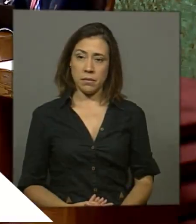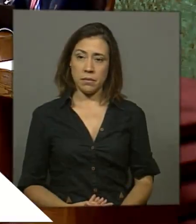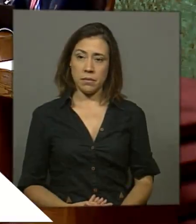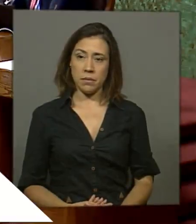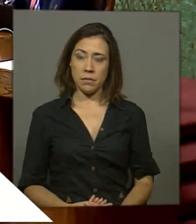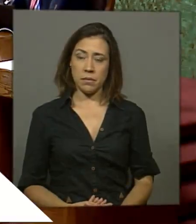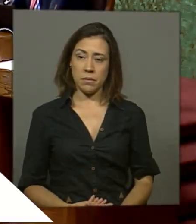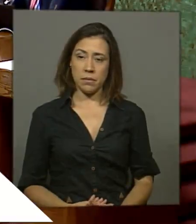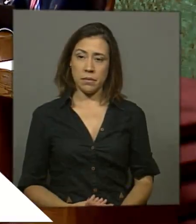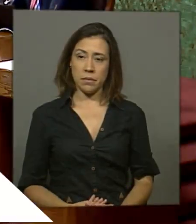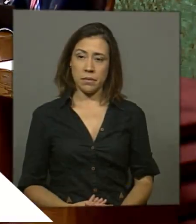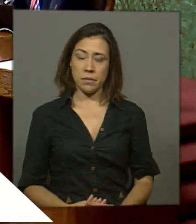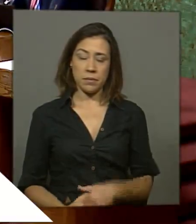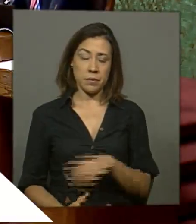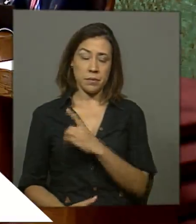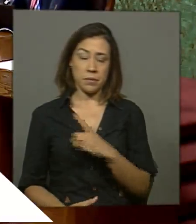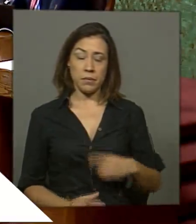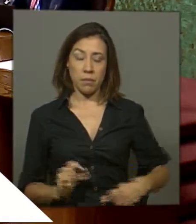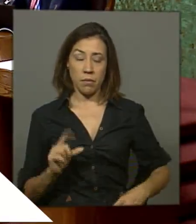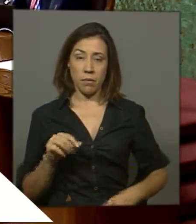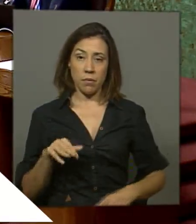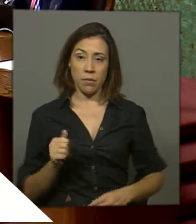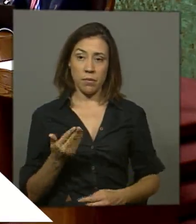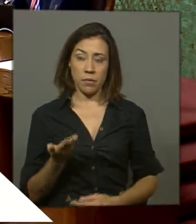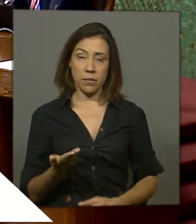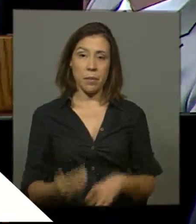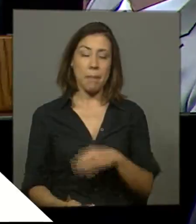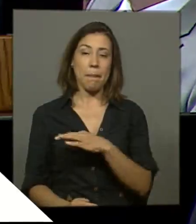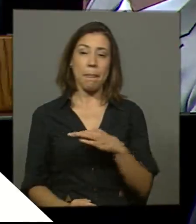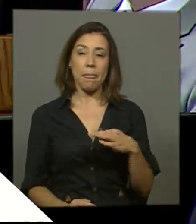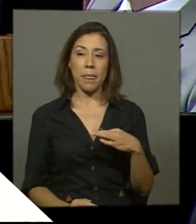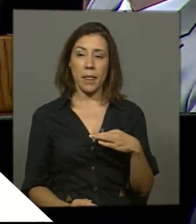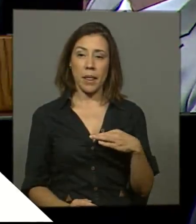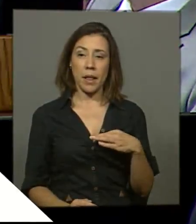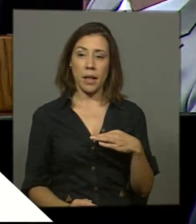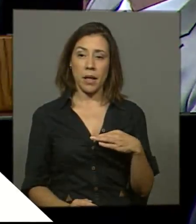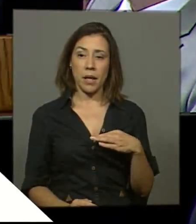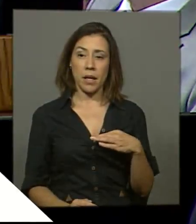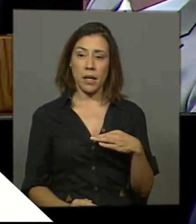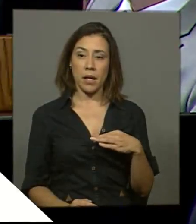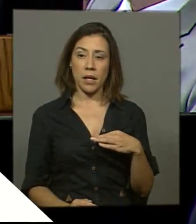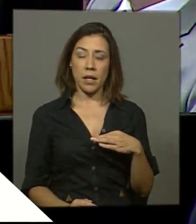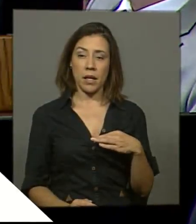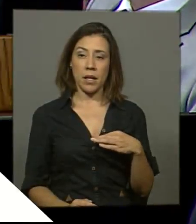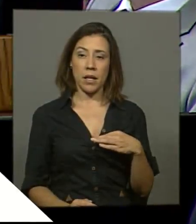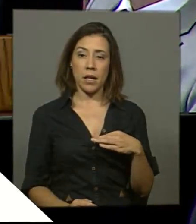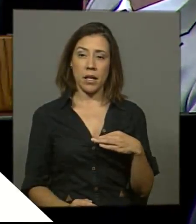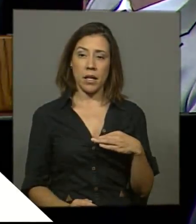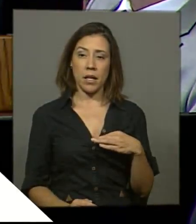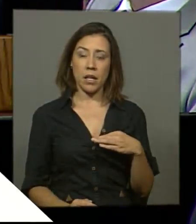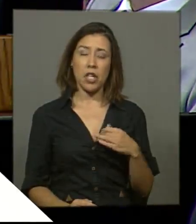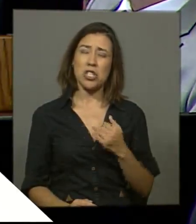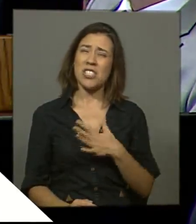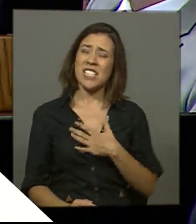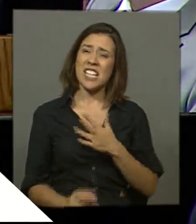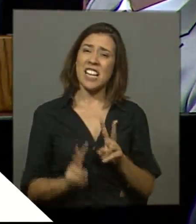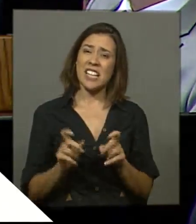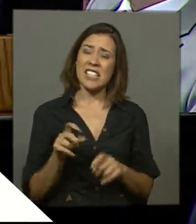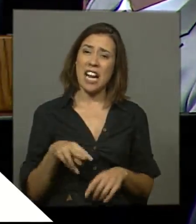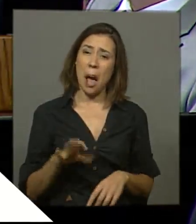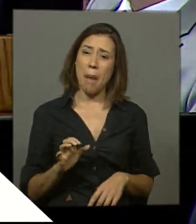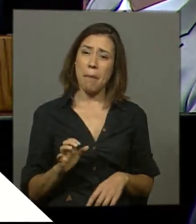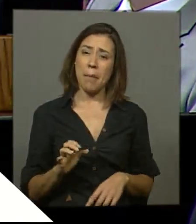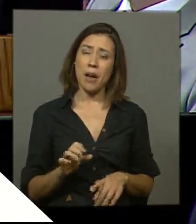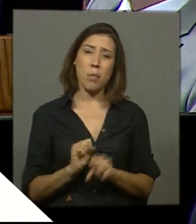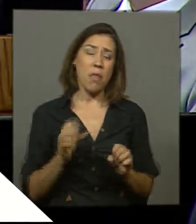responsabilidad diputado seor coloma tiene la palabra ministro yo Perdón presidente yo siento que el tema del sename